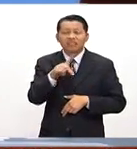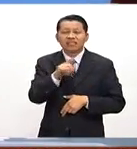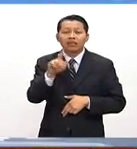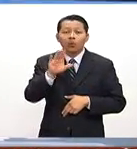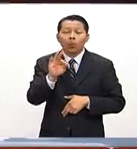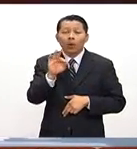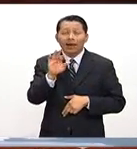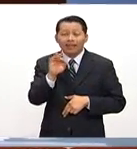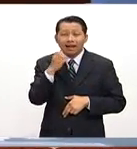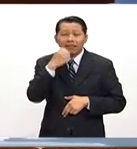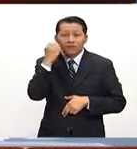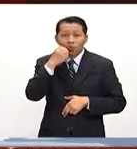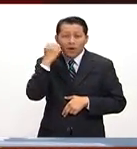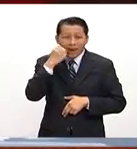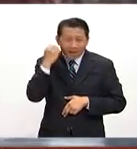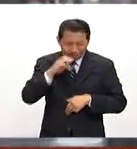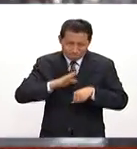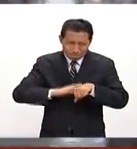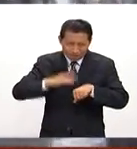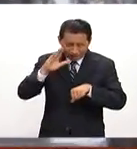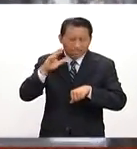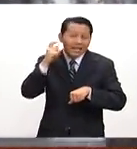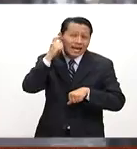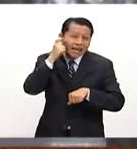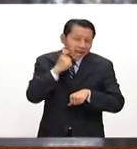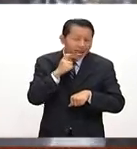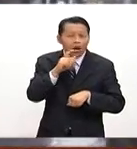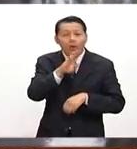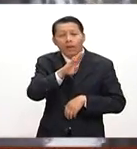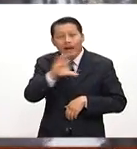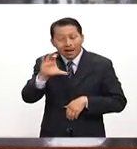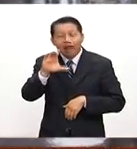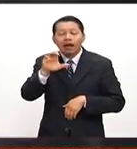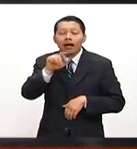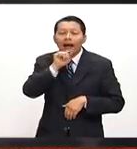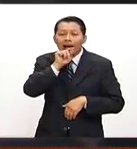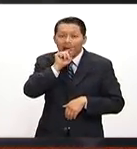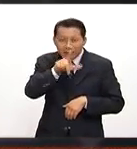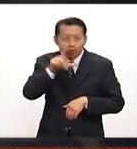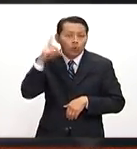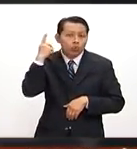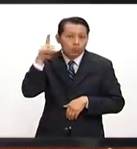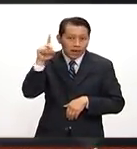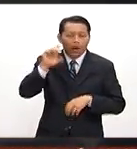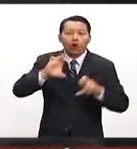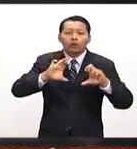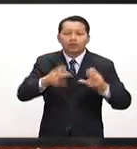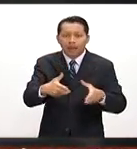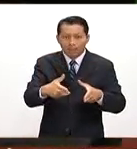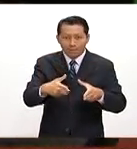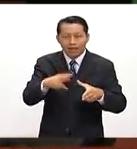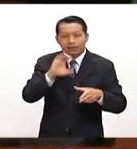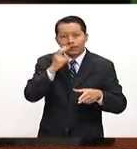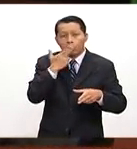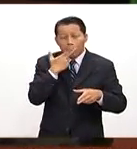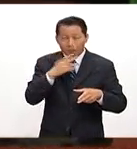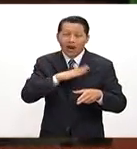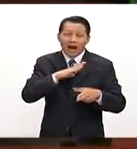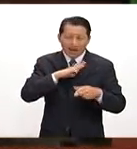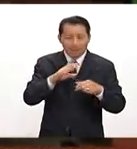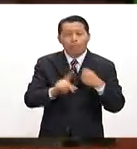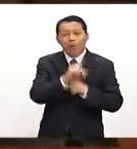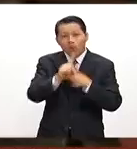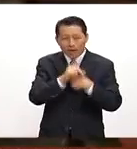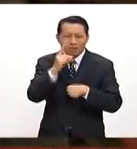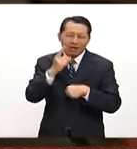140 escuelas resultaron afectadas, principalmente en Guerrero, Baja California, Jalisco, Durango, Chiapas y Chihuahua. Por ello,